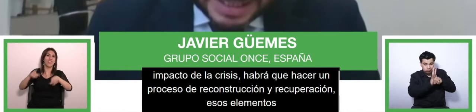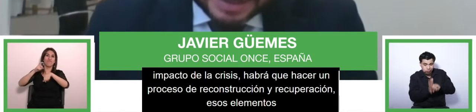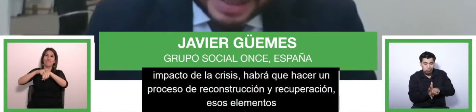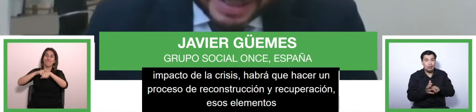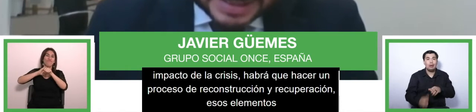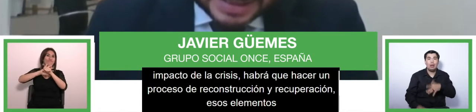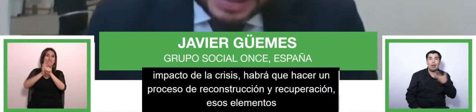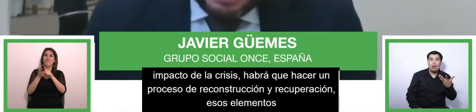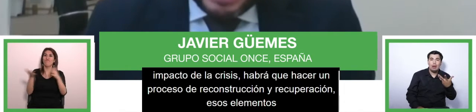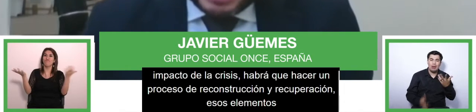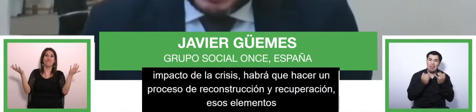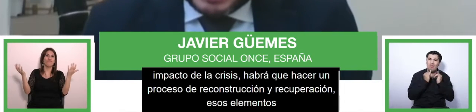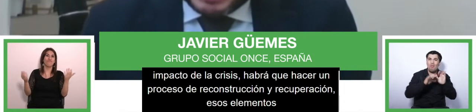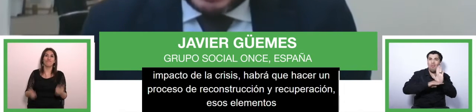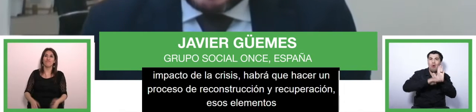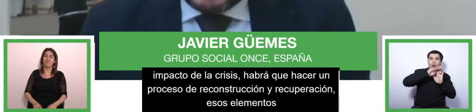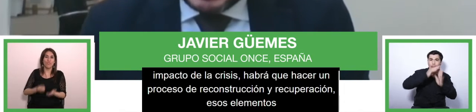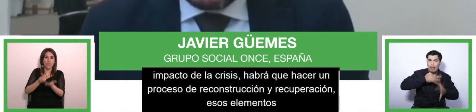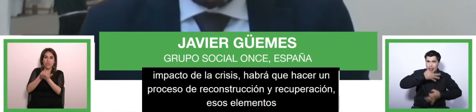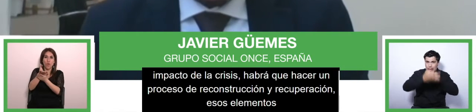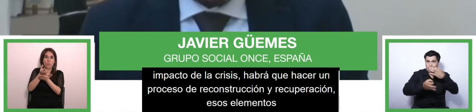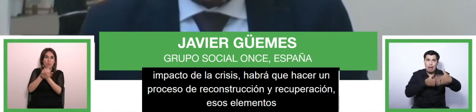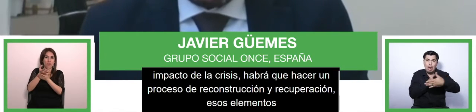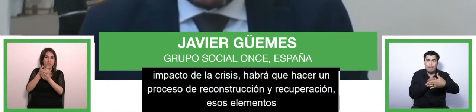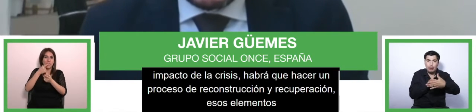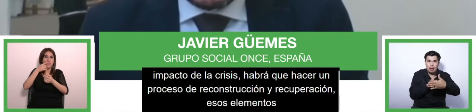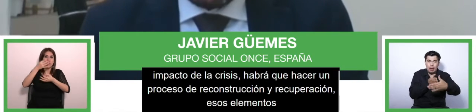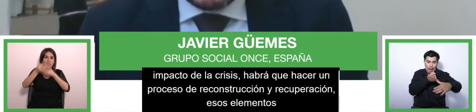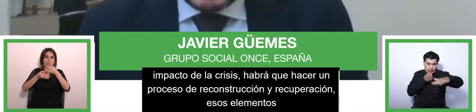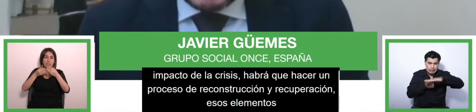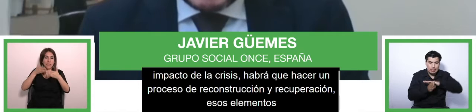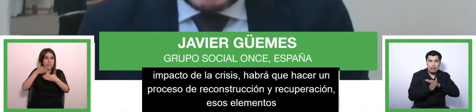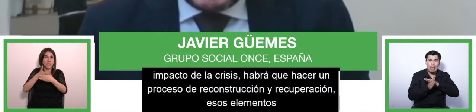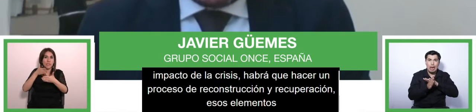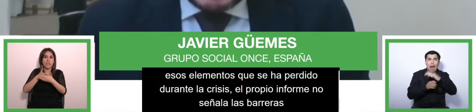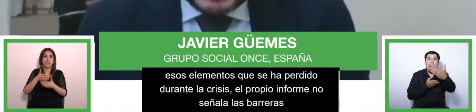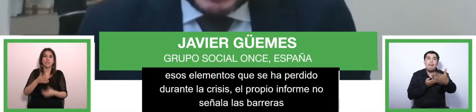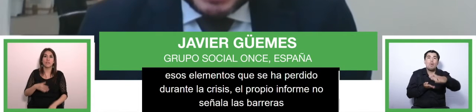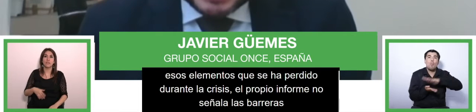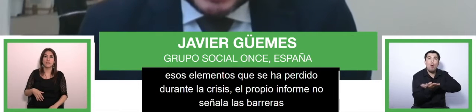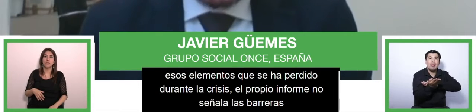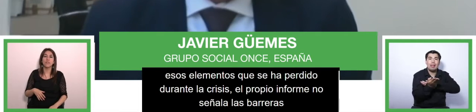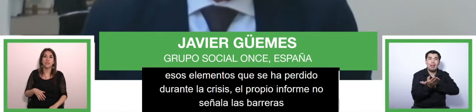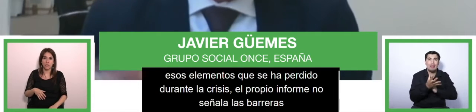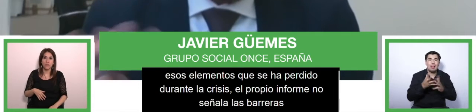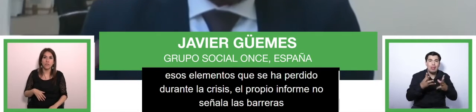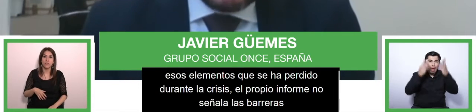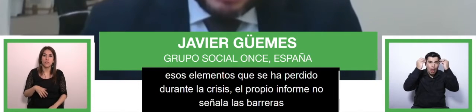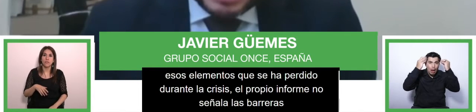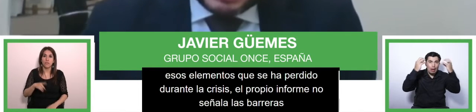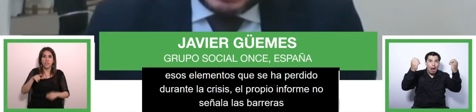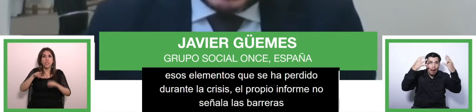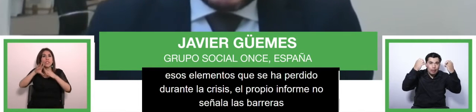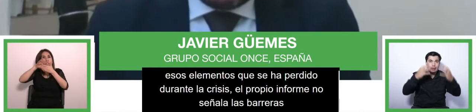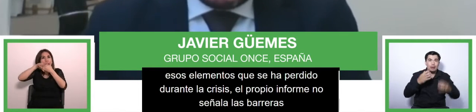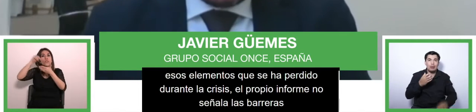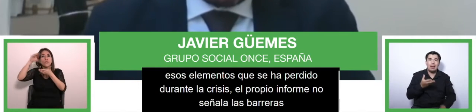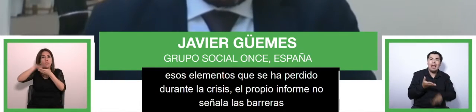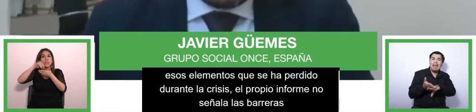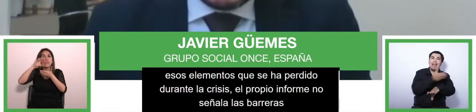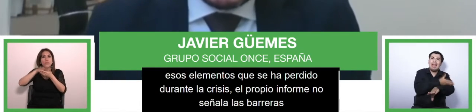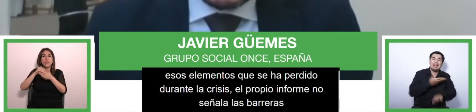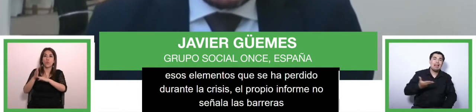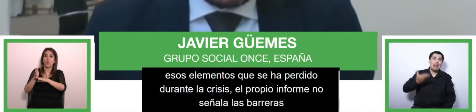nos señala las barreras para acceder a las propuestas de aprendizaje que ya existían y que cuando se han hecho nuevas a través de